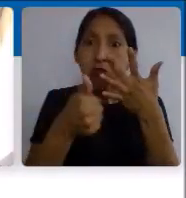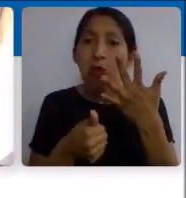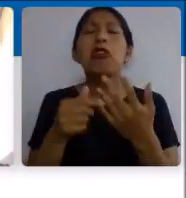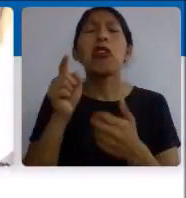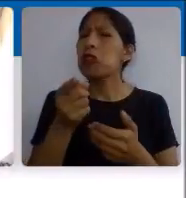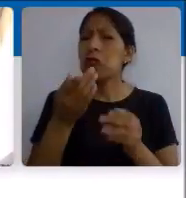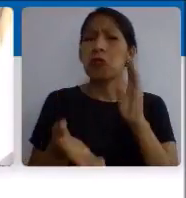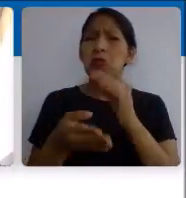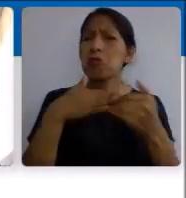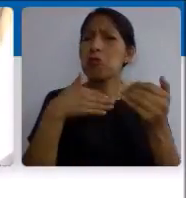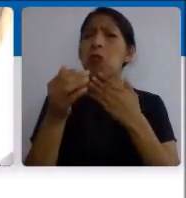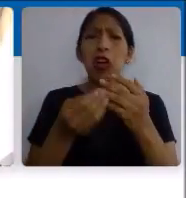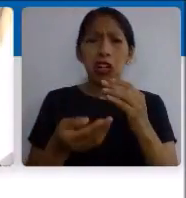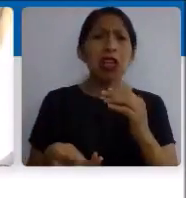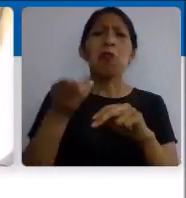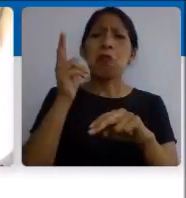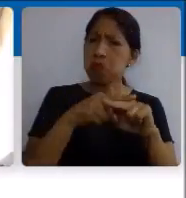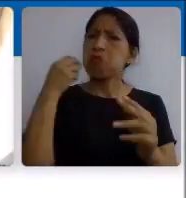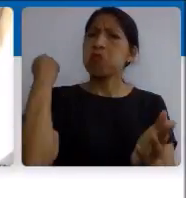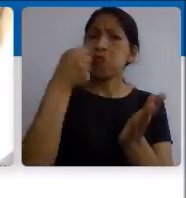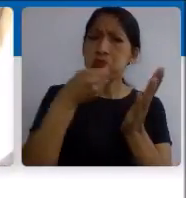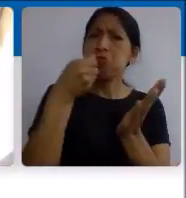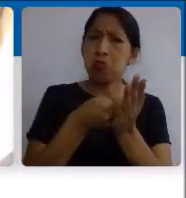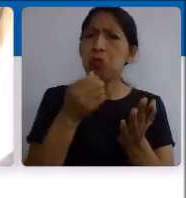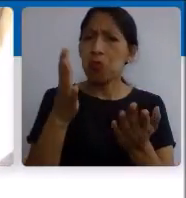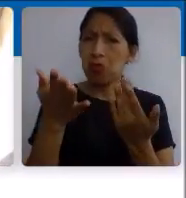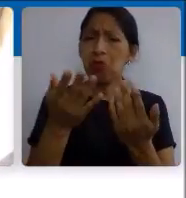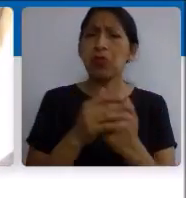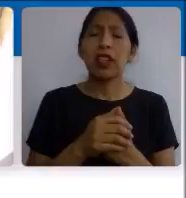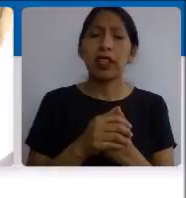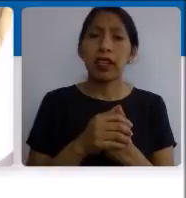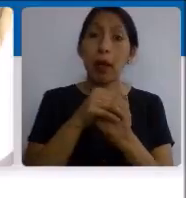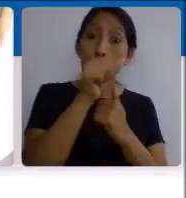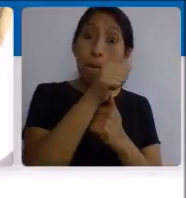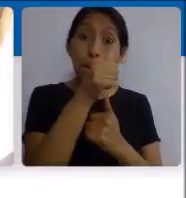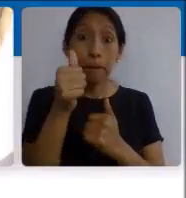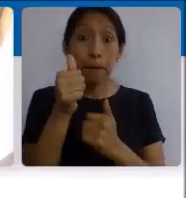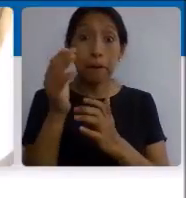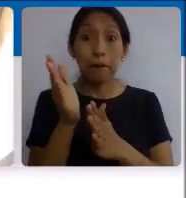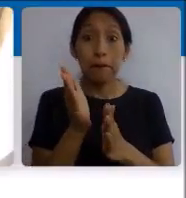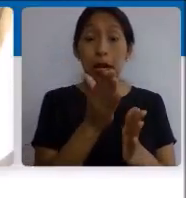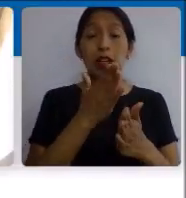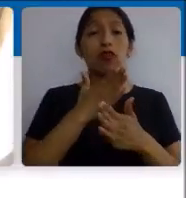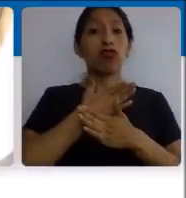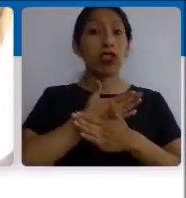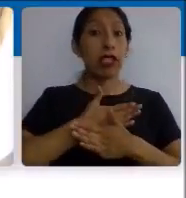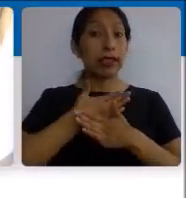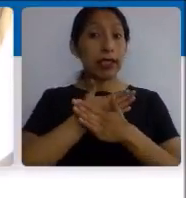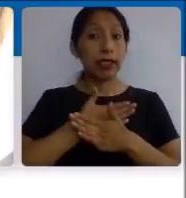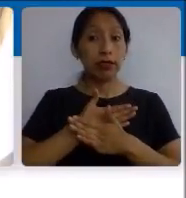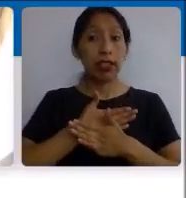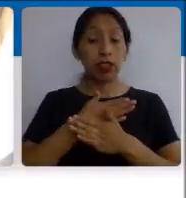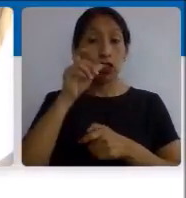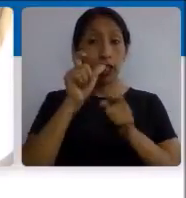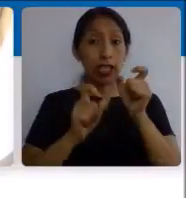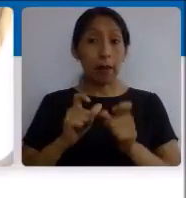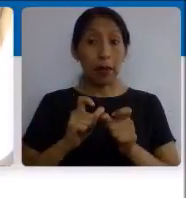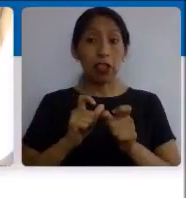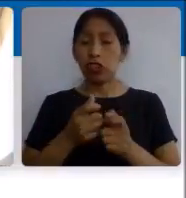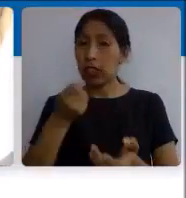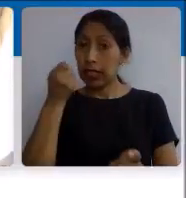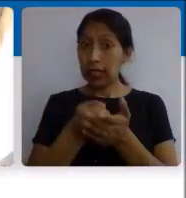¿no? Por otro lado, la satisfacción al cliente final, yo creo que esto es lo